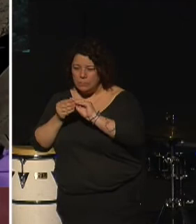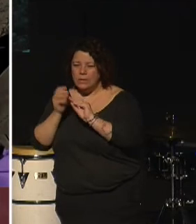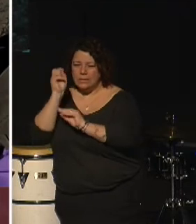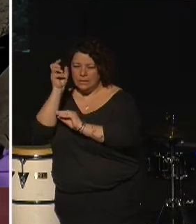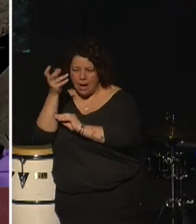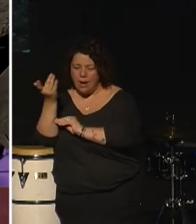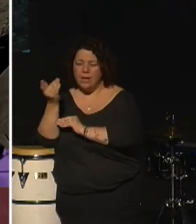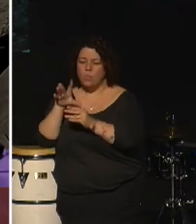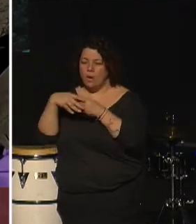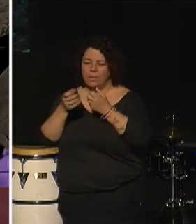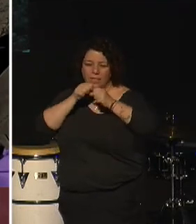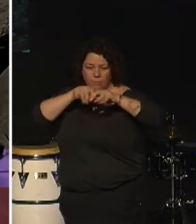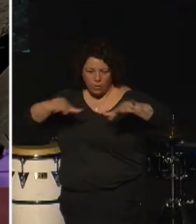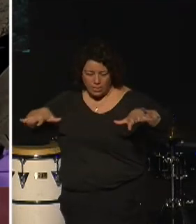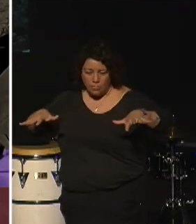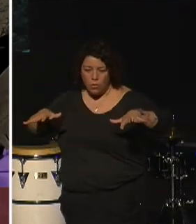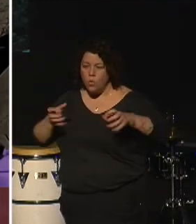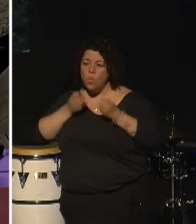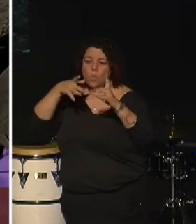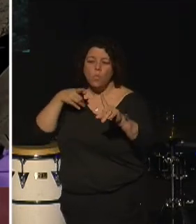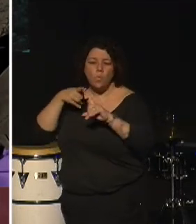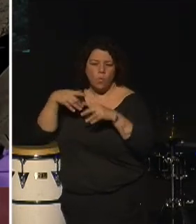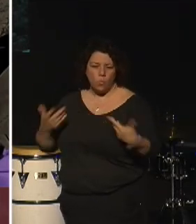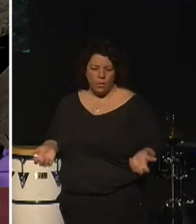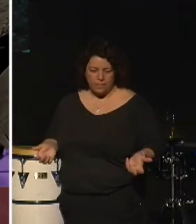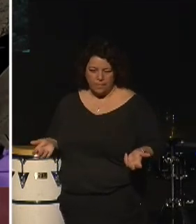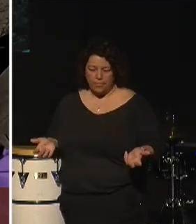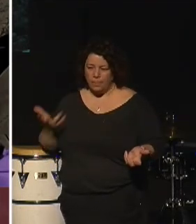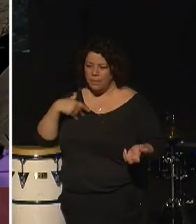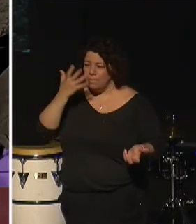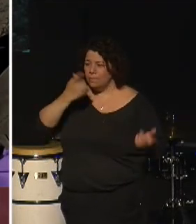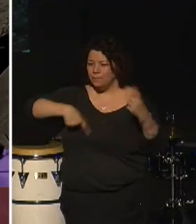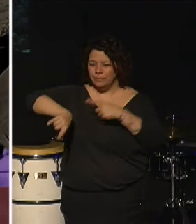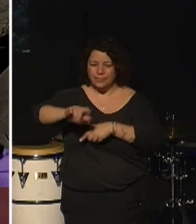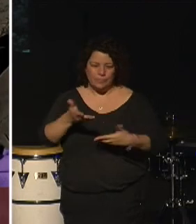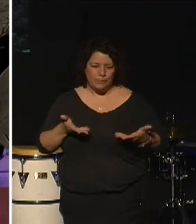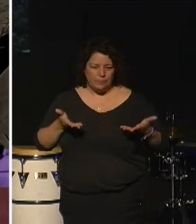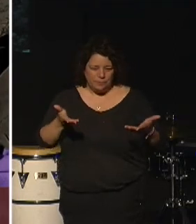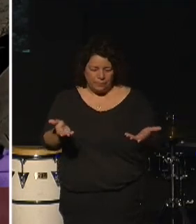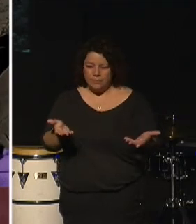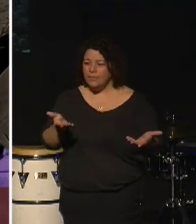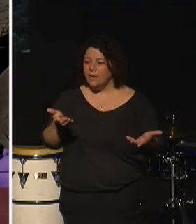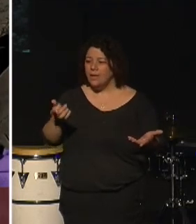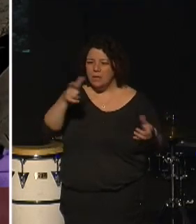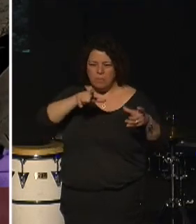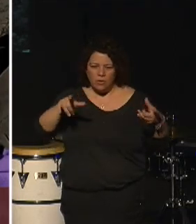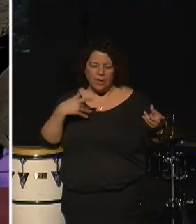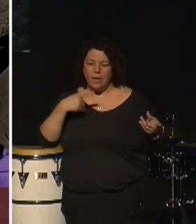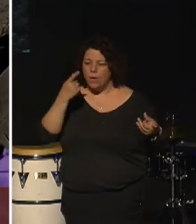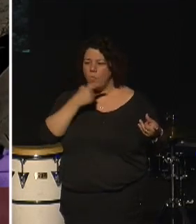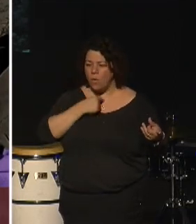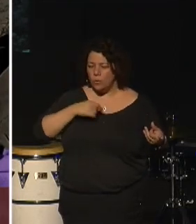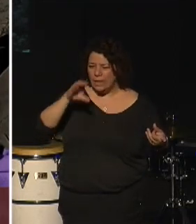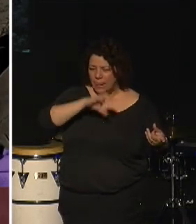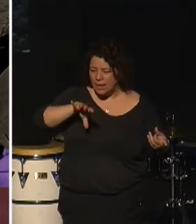material divulgativo. ¿Y por qué os cuento esto? Porque me gustaría invitaros a cualquier persona que esté aquí, que le guste la